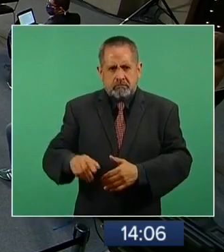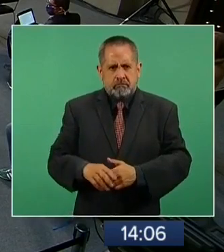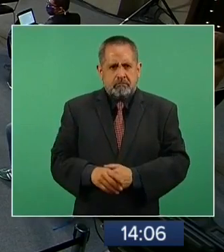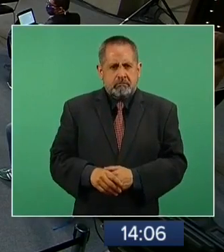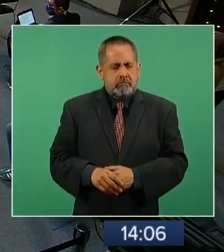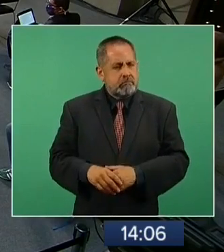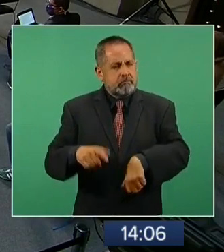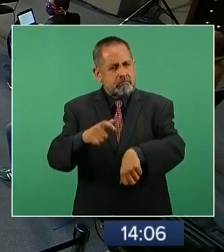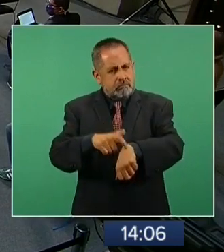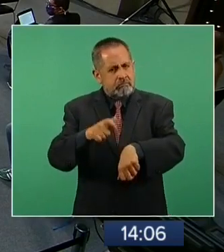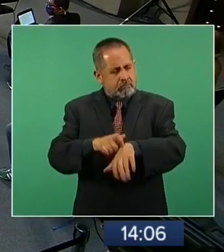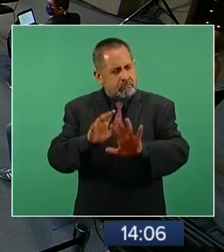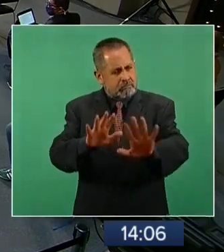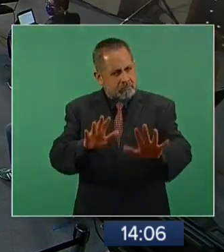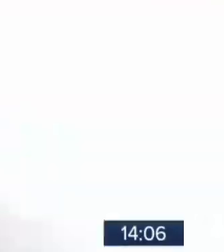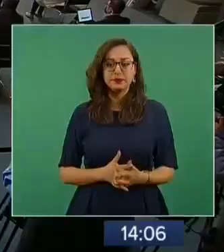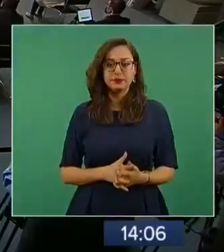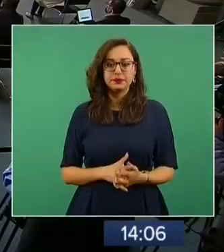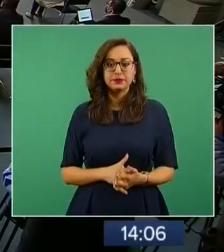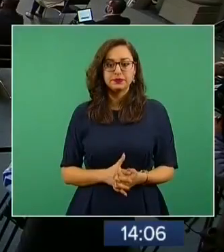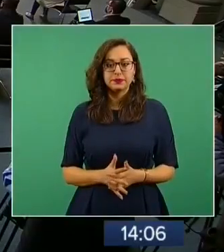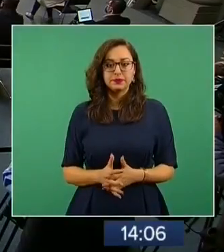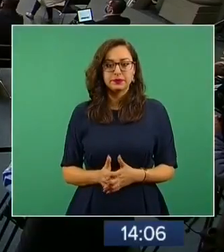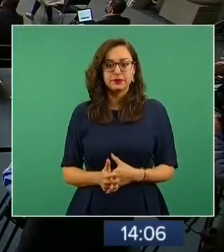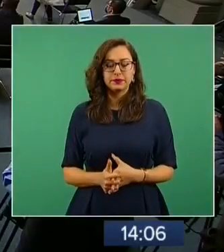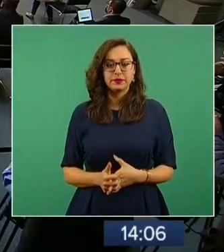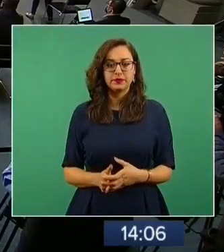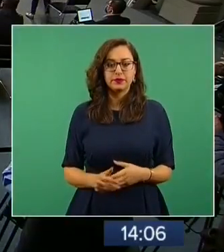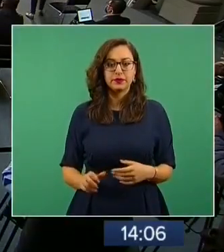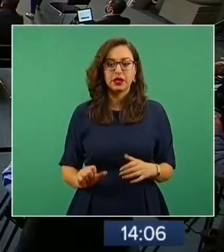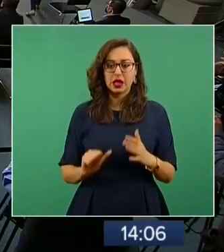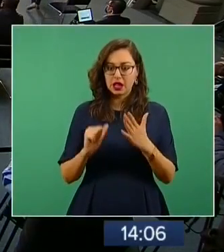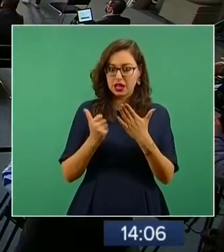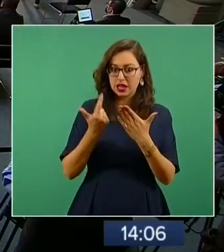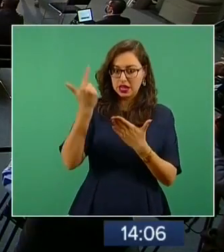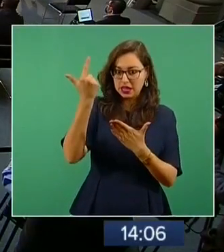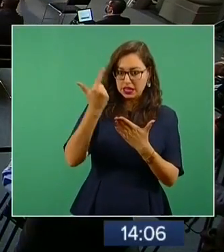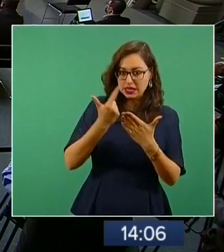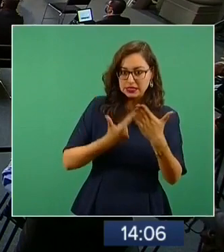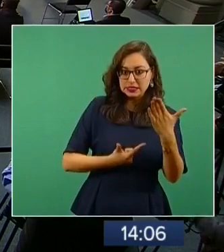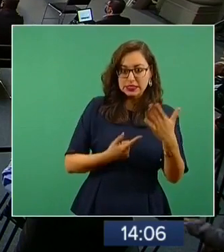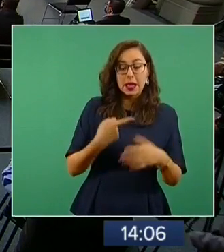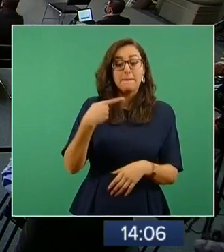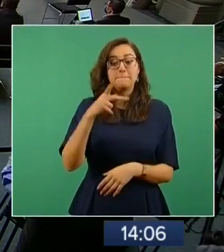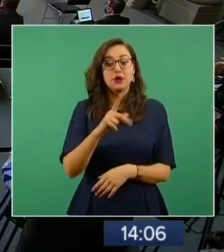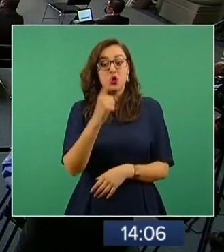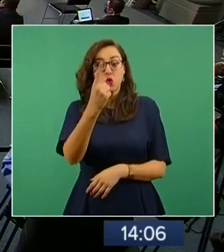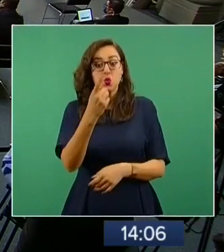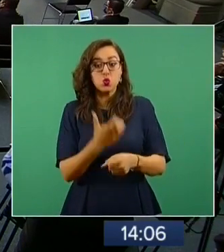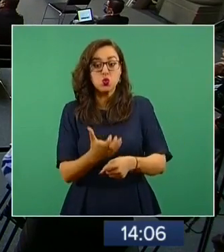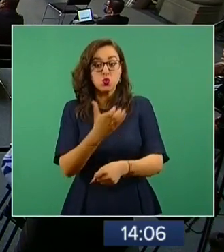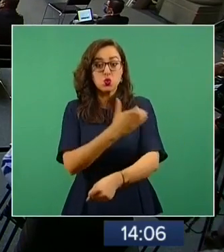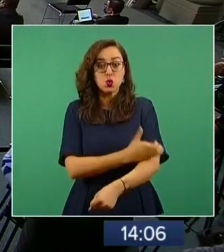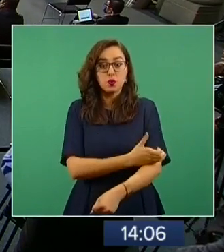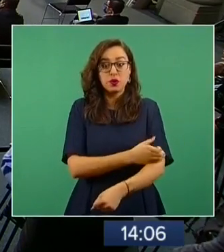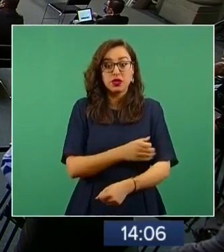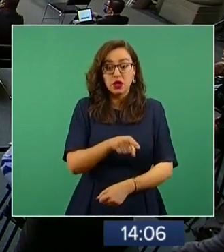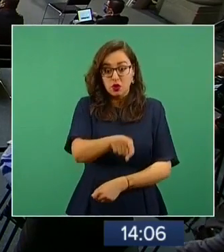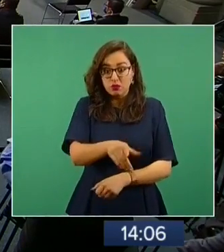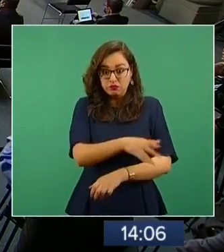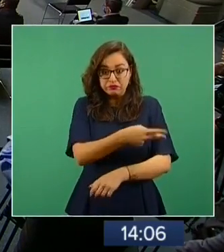Hay más tiempo que vida. A ver, está la lista, pero hay un compañero que vino aquí a